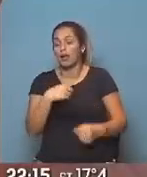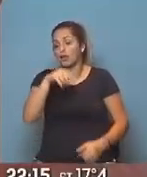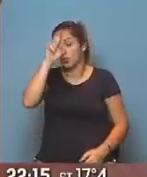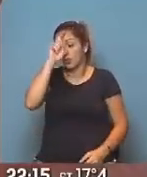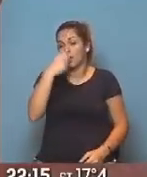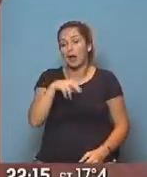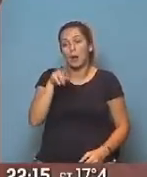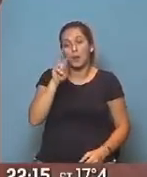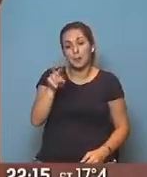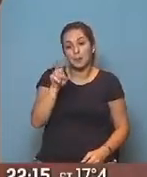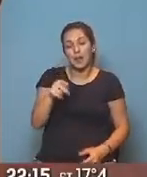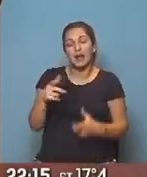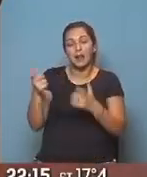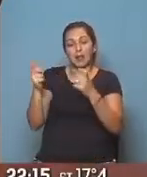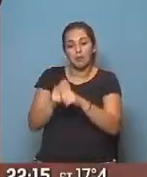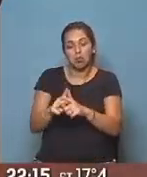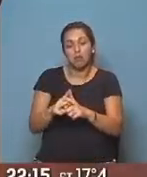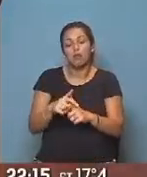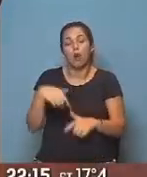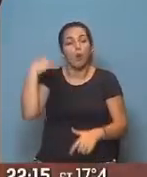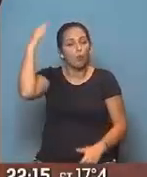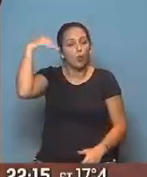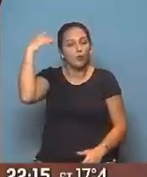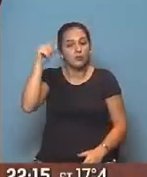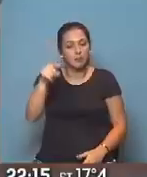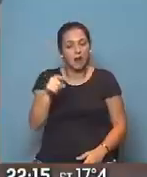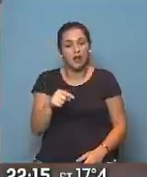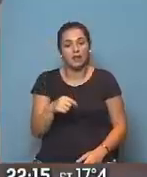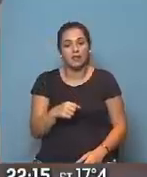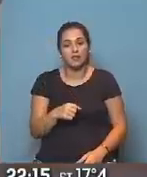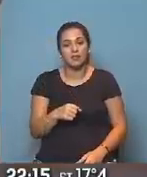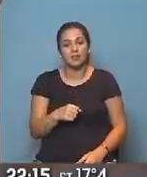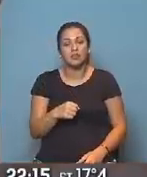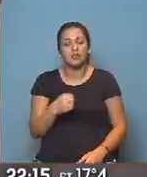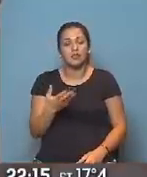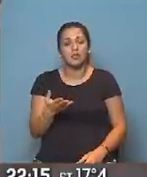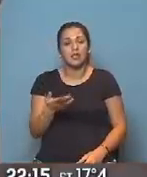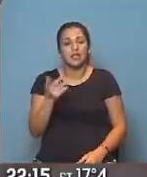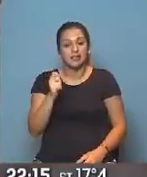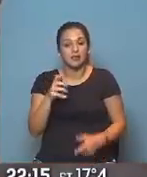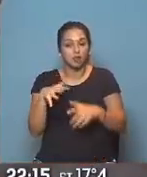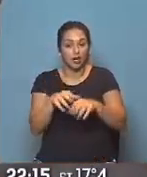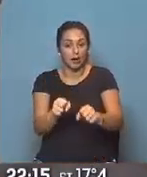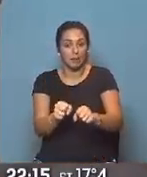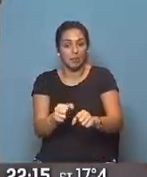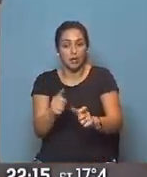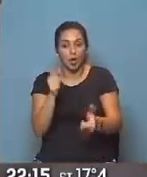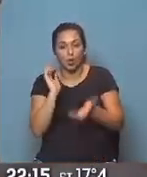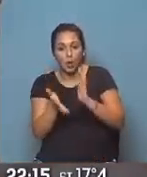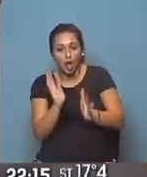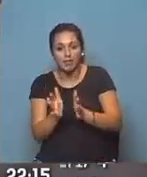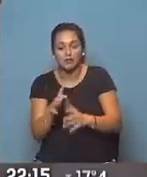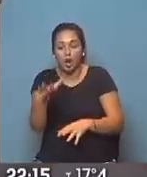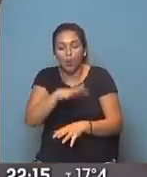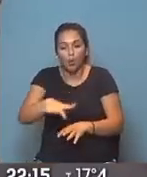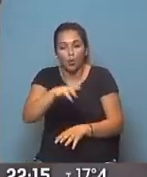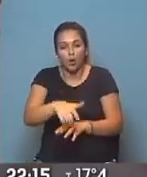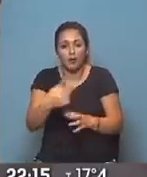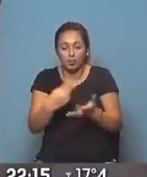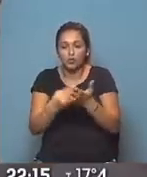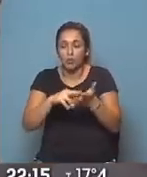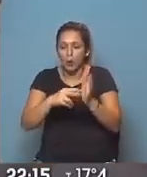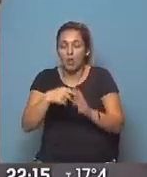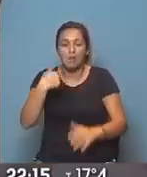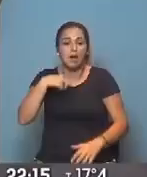ven a la minoría musulmana, los uigur, que son reprimidos, digamos, también en una zona de